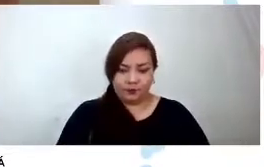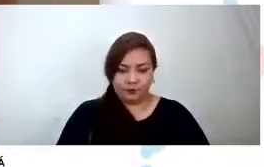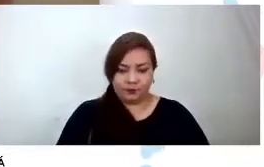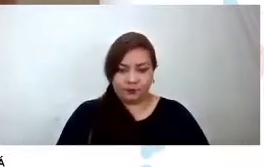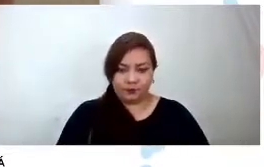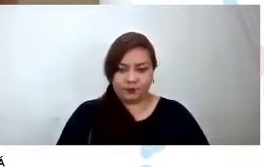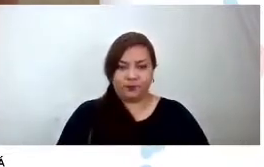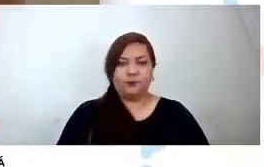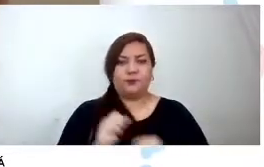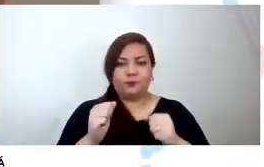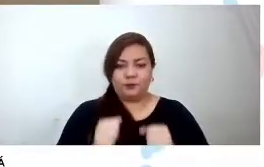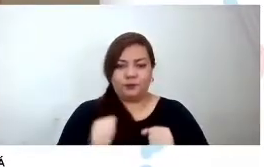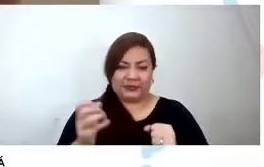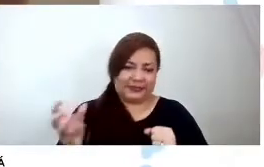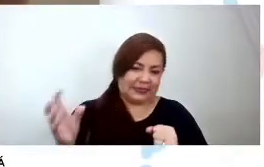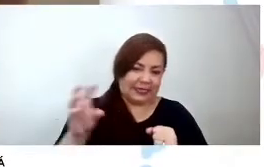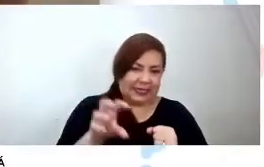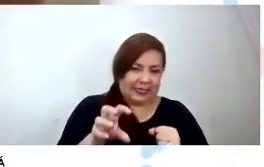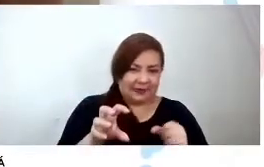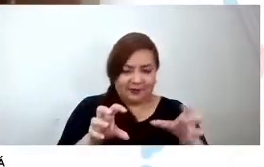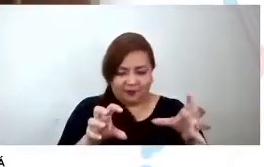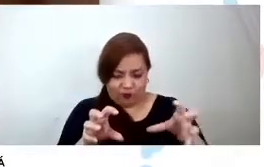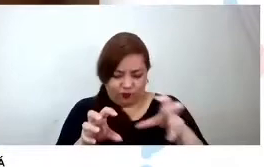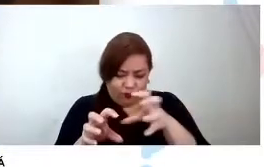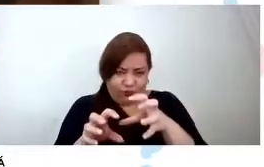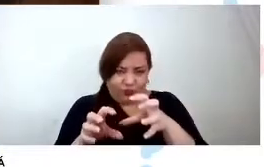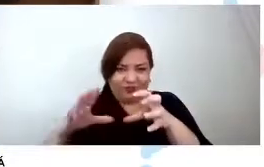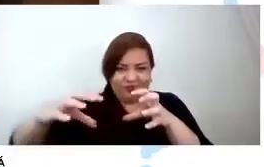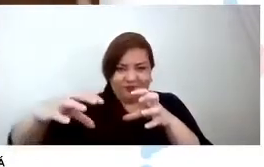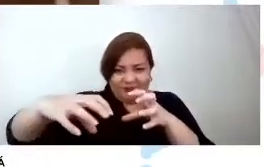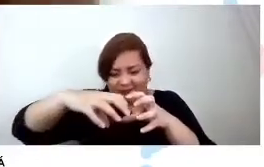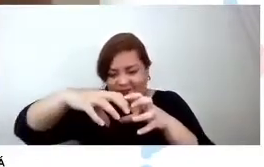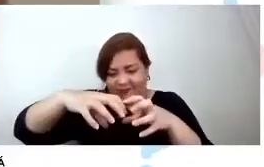poder encajar las piezas. Así es como llegan, mira.